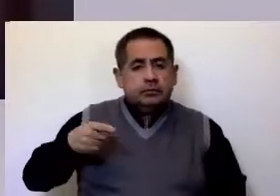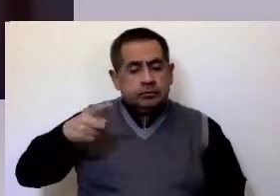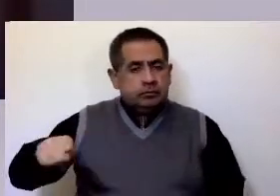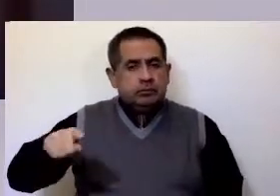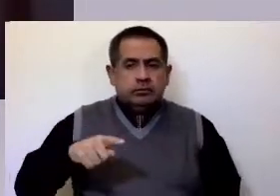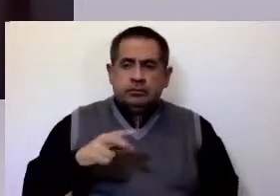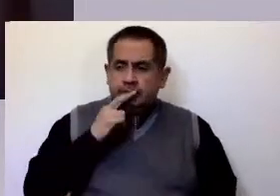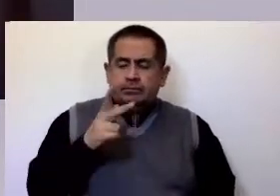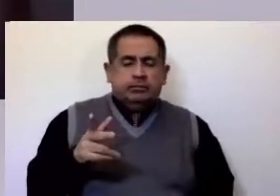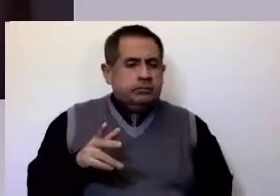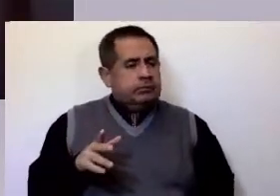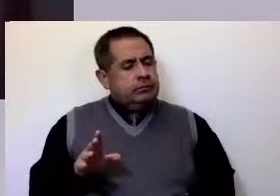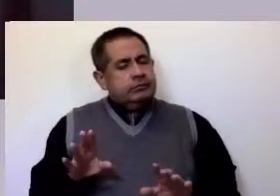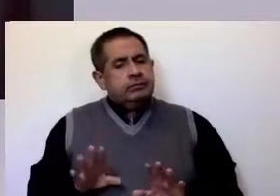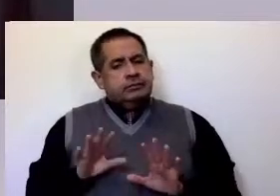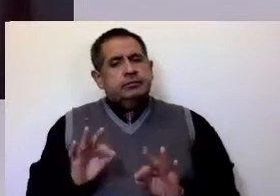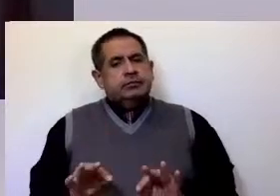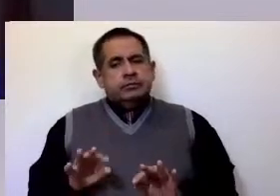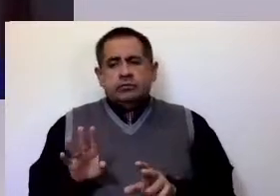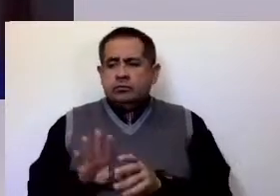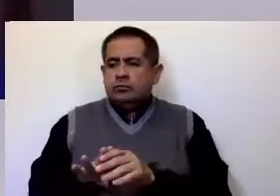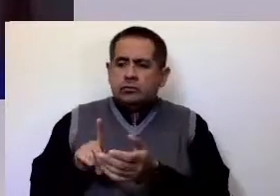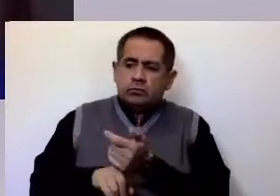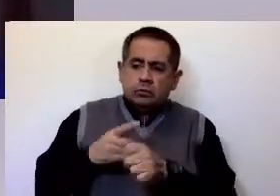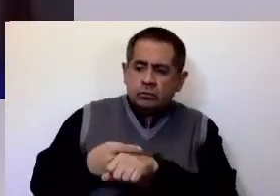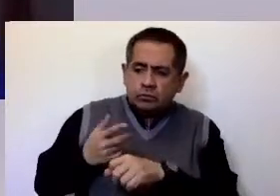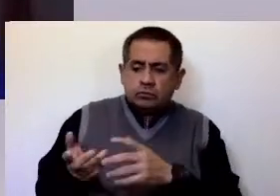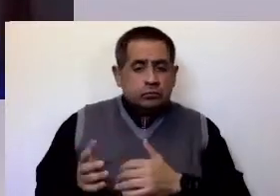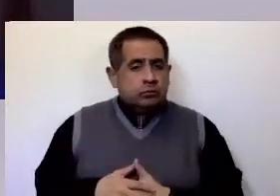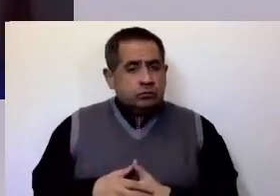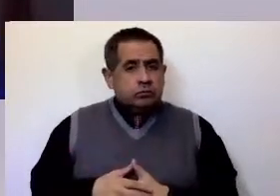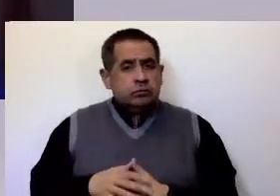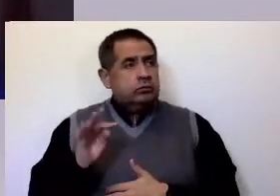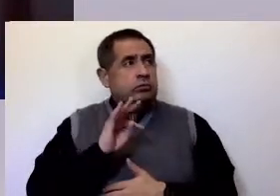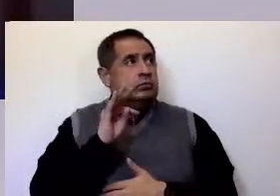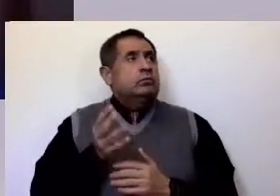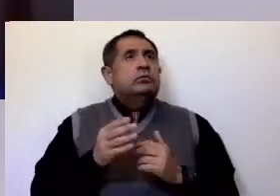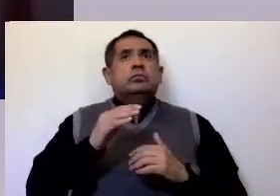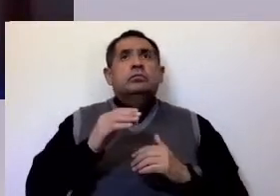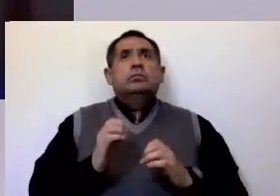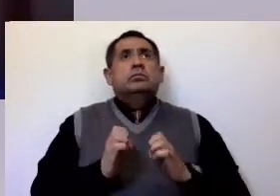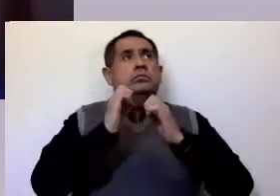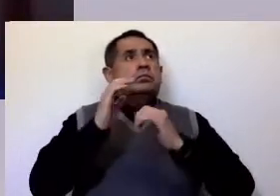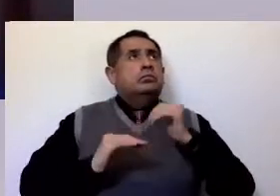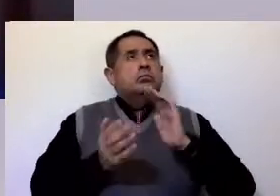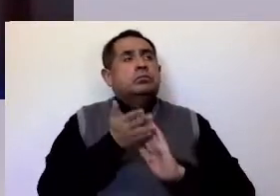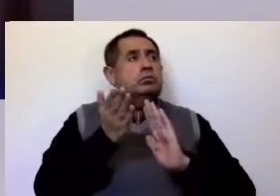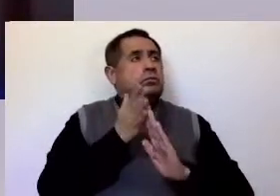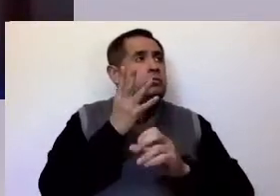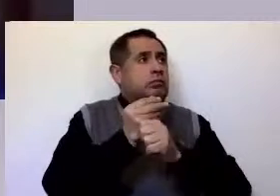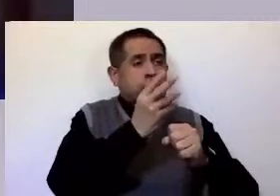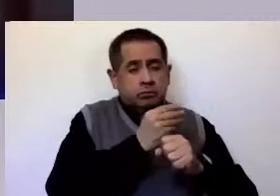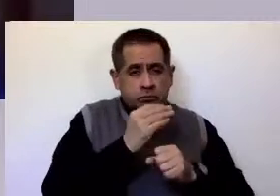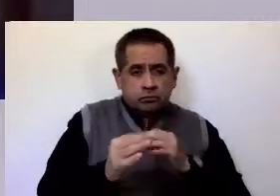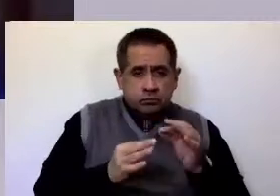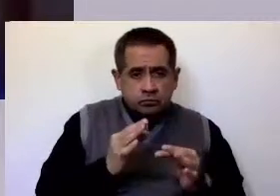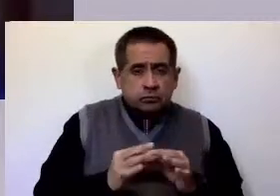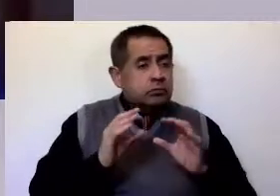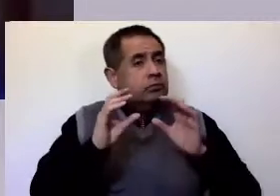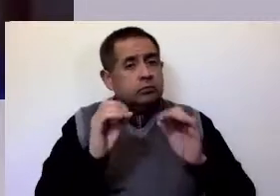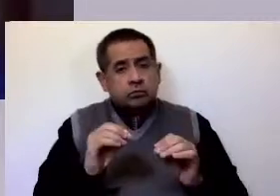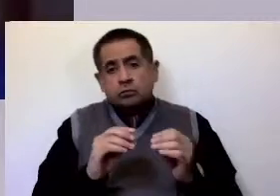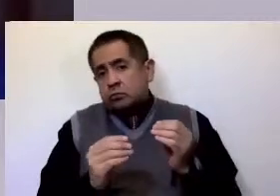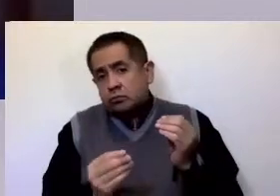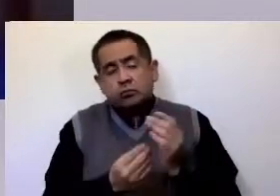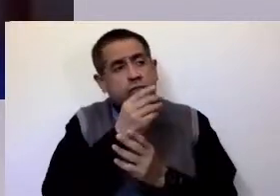médico apropiado a su padecimiento ya sea con la remodelación de las instalaciones que actualmente ocupan con la construcción de un nuevo